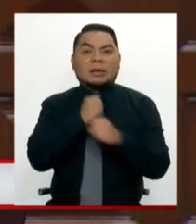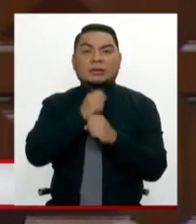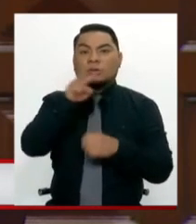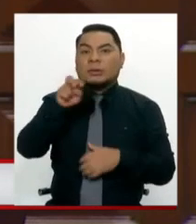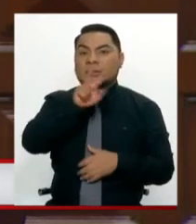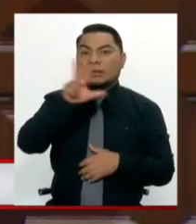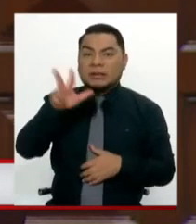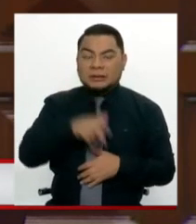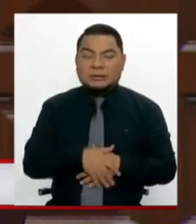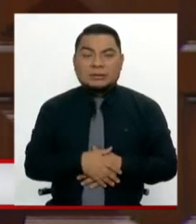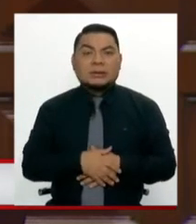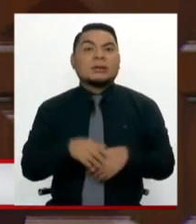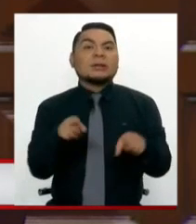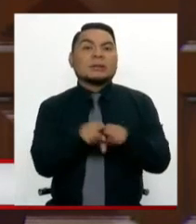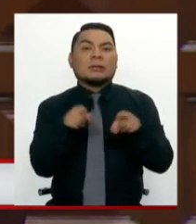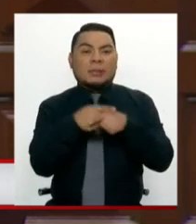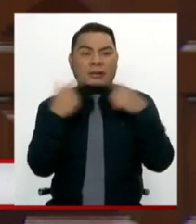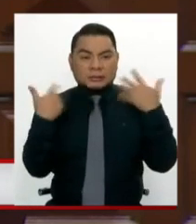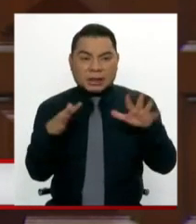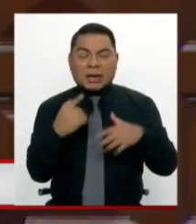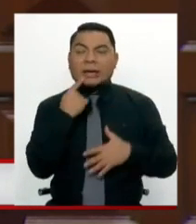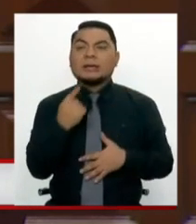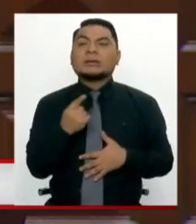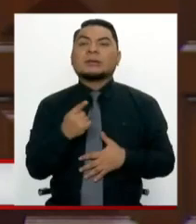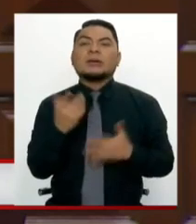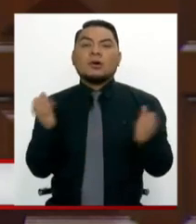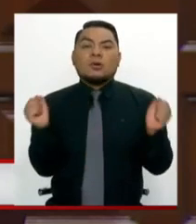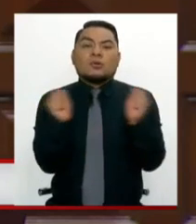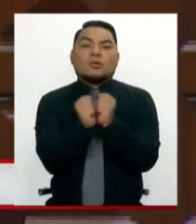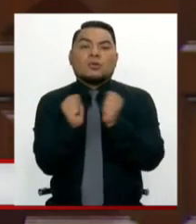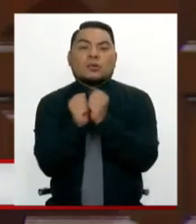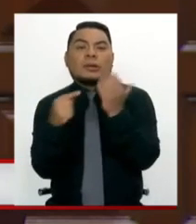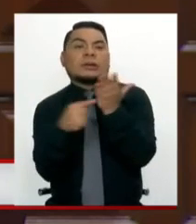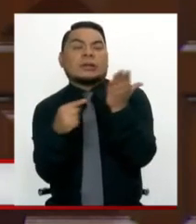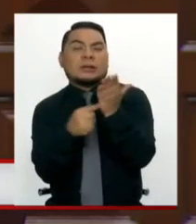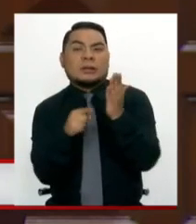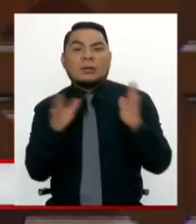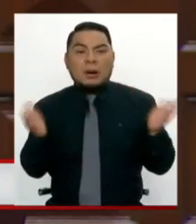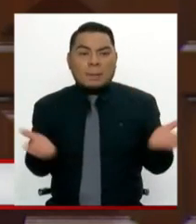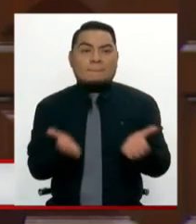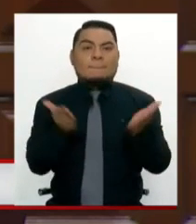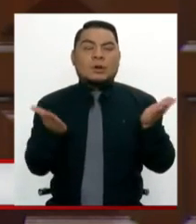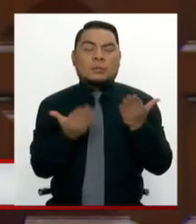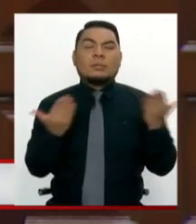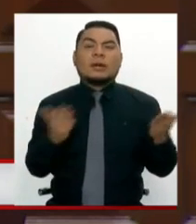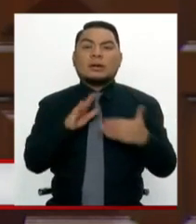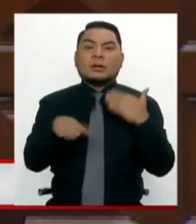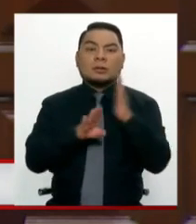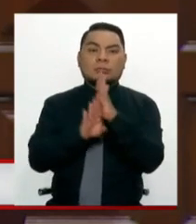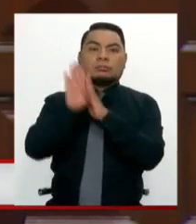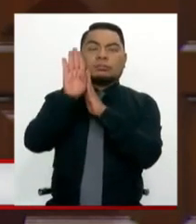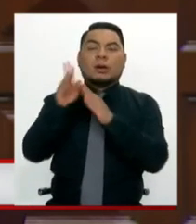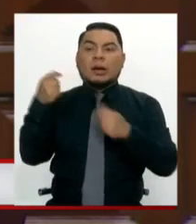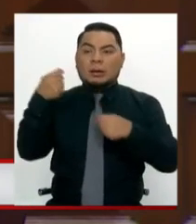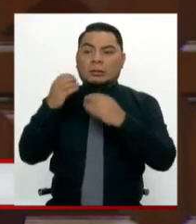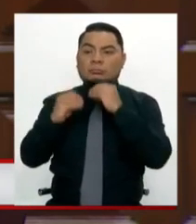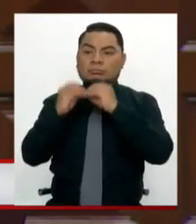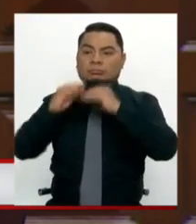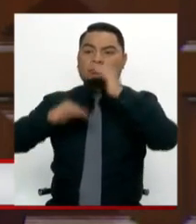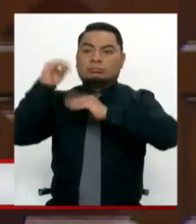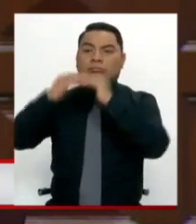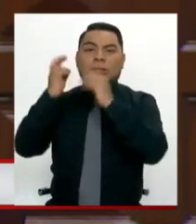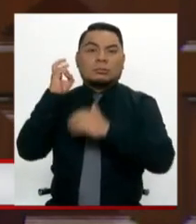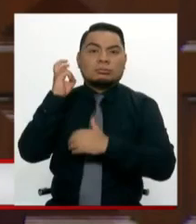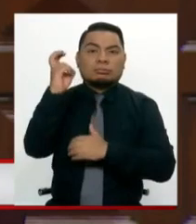2023. Asimismo, se ha concertado el acompañamiento técnico para promover el desarrollo de infraestructura